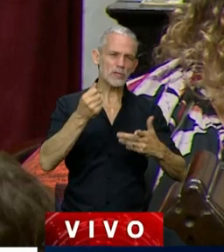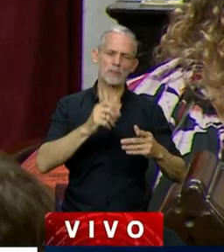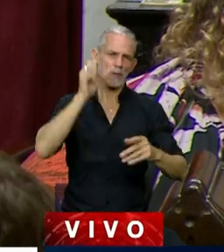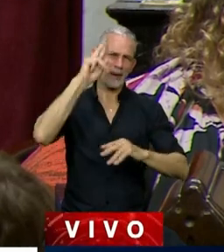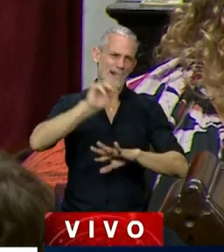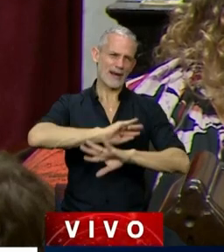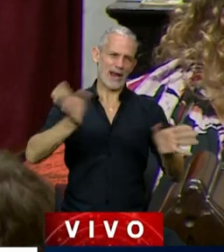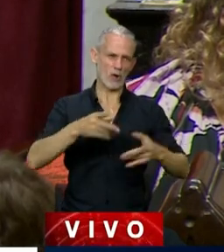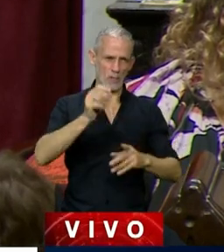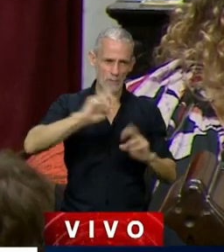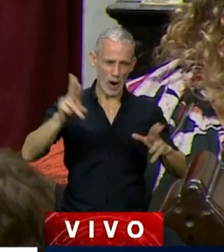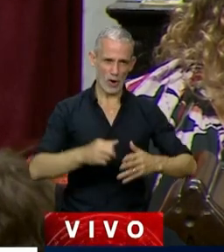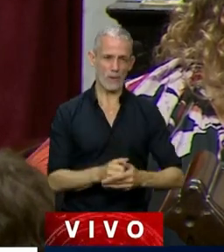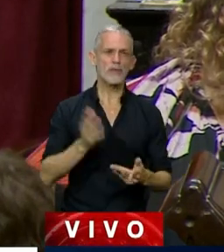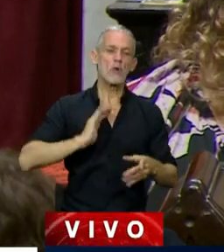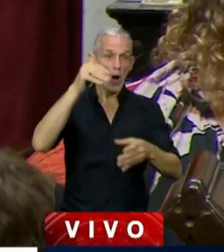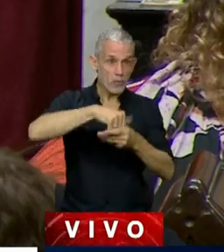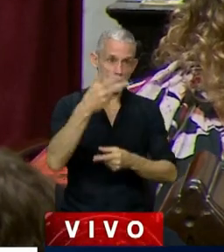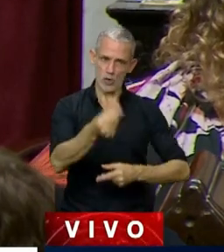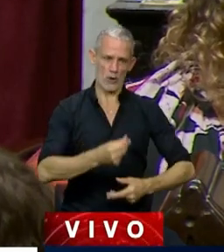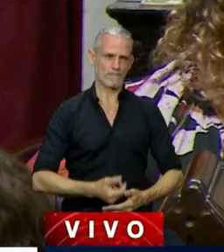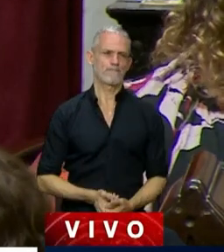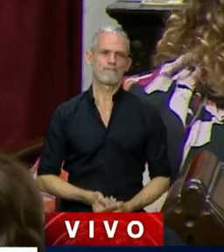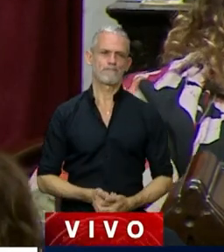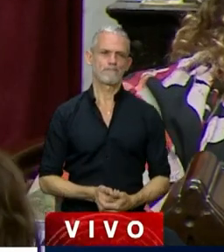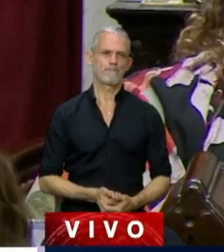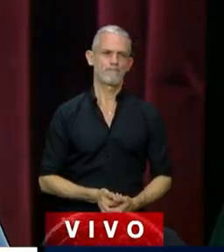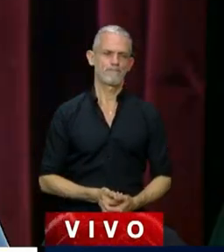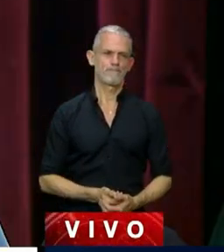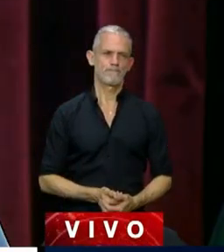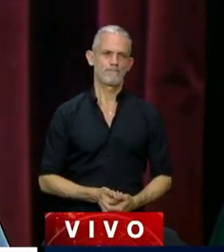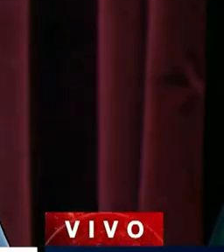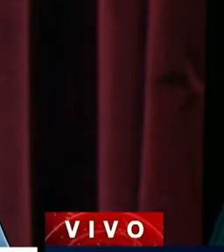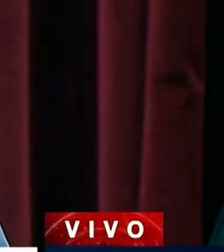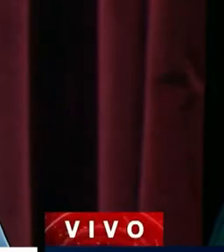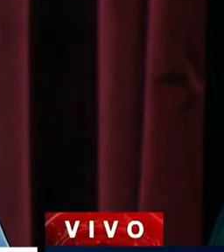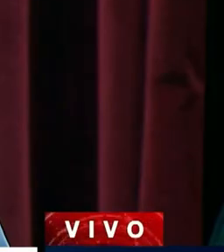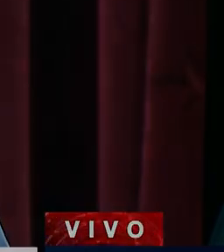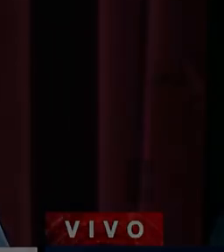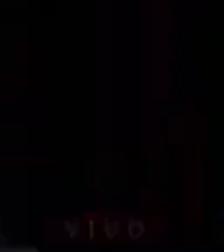máxima expresión. Por eso no vamos a acompañarlo. Gracias, diputada Gmesit.